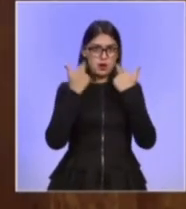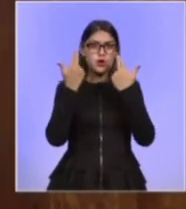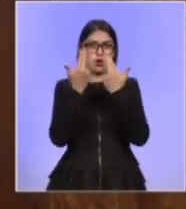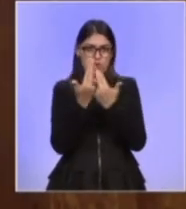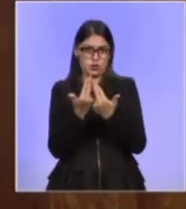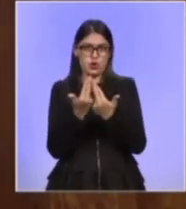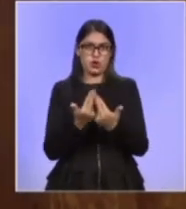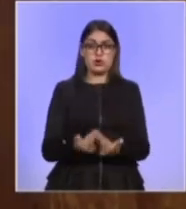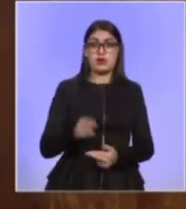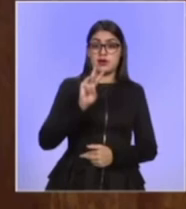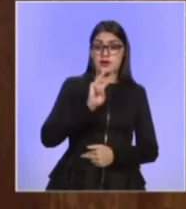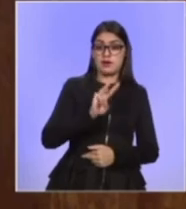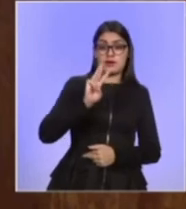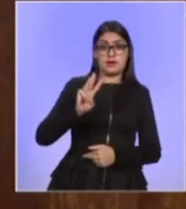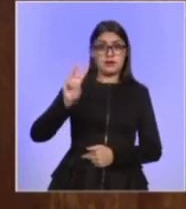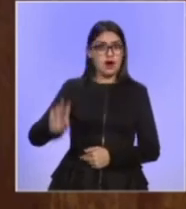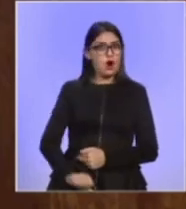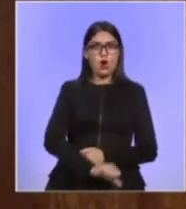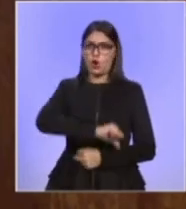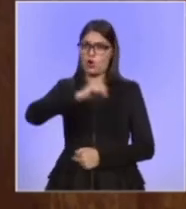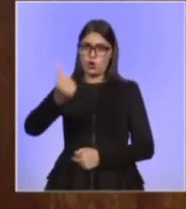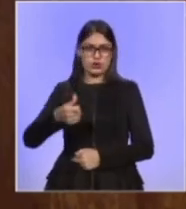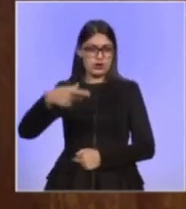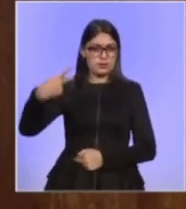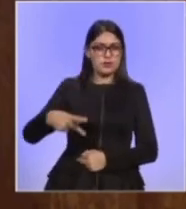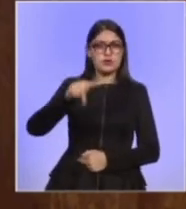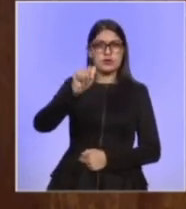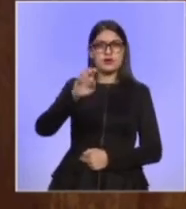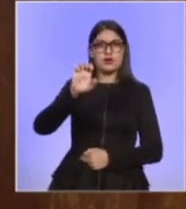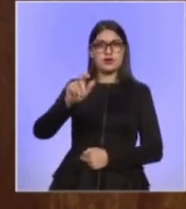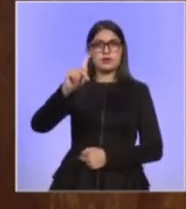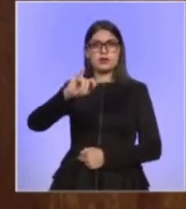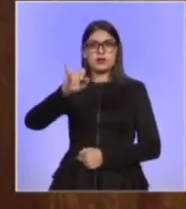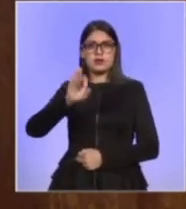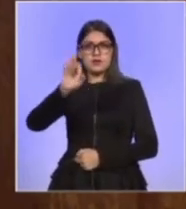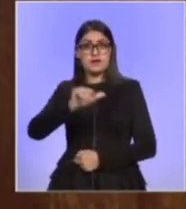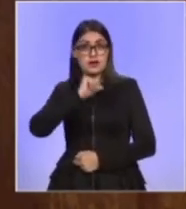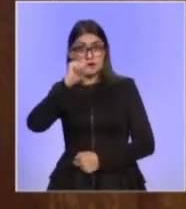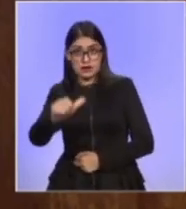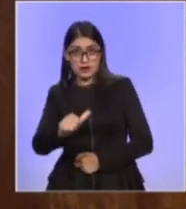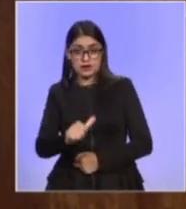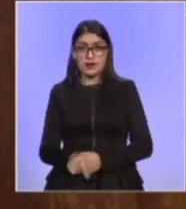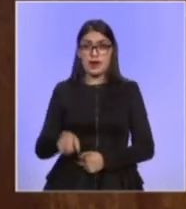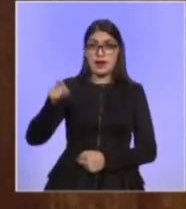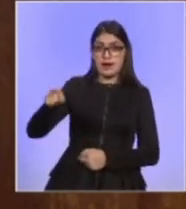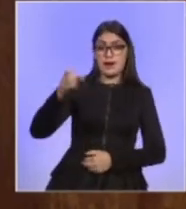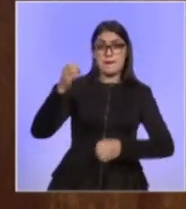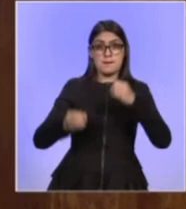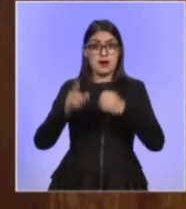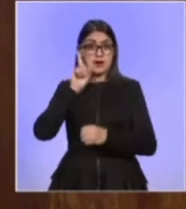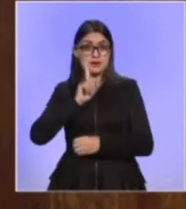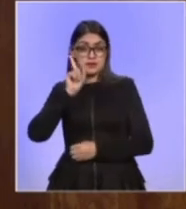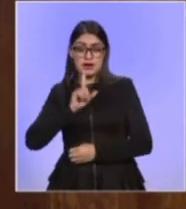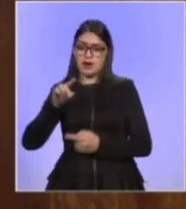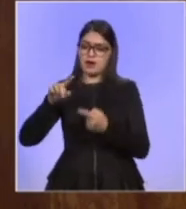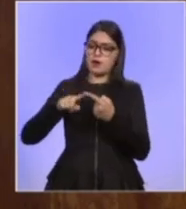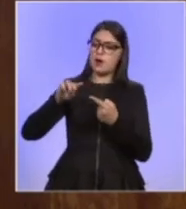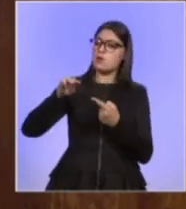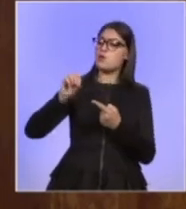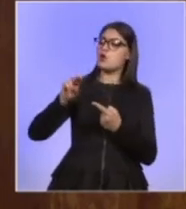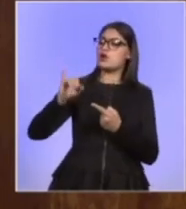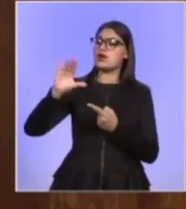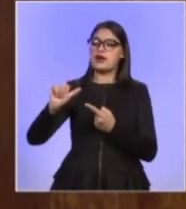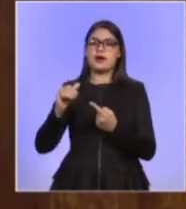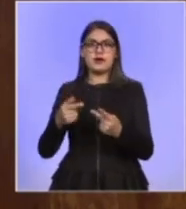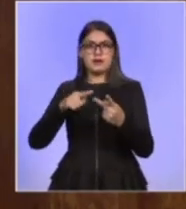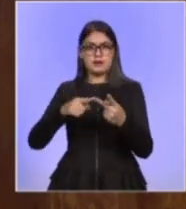unos minutos mediante una plataforma diversa la institucional y en la cual la magistrada mónica soto fregoso y